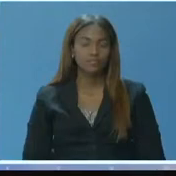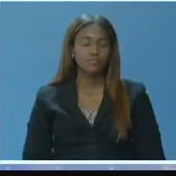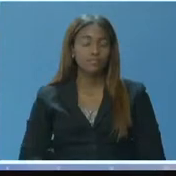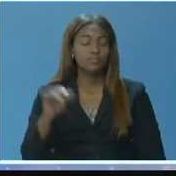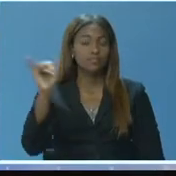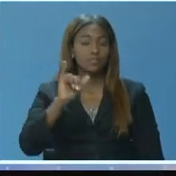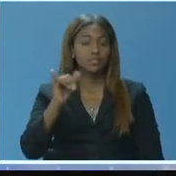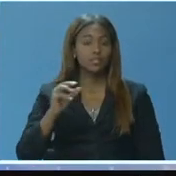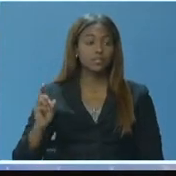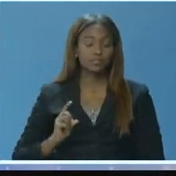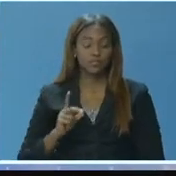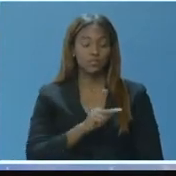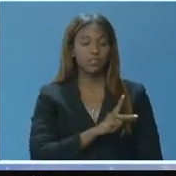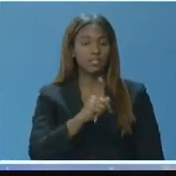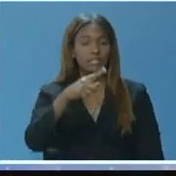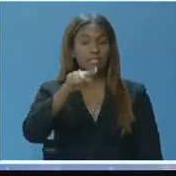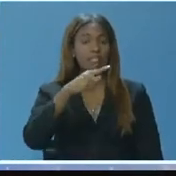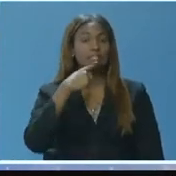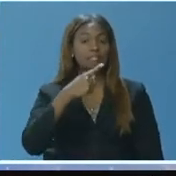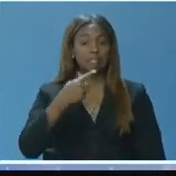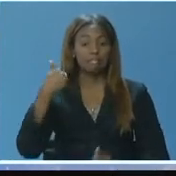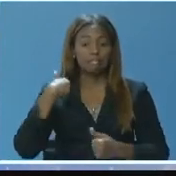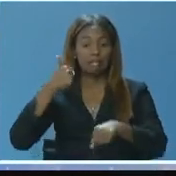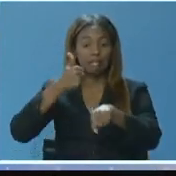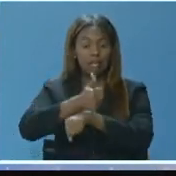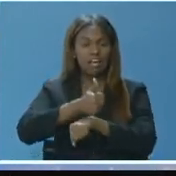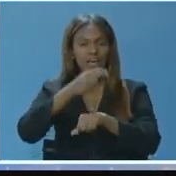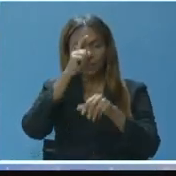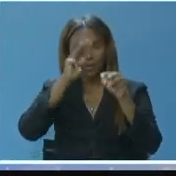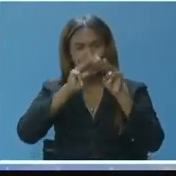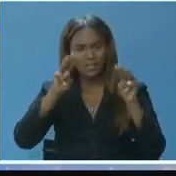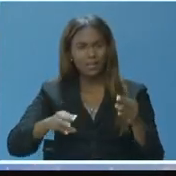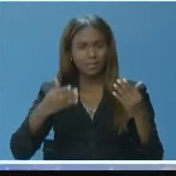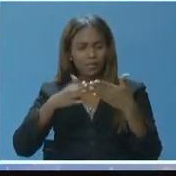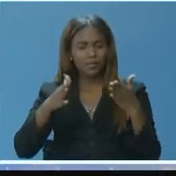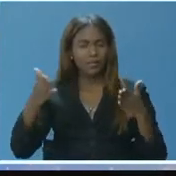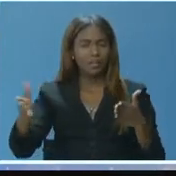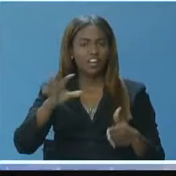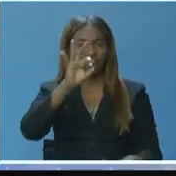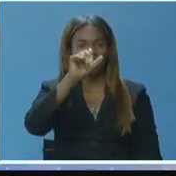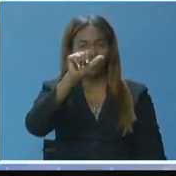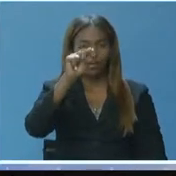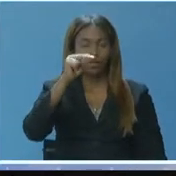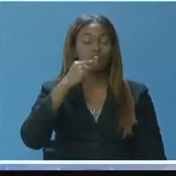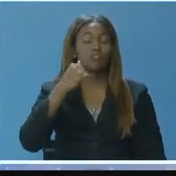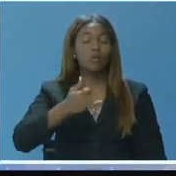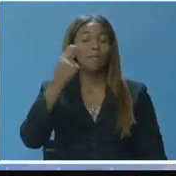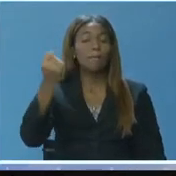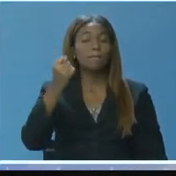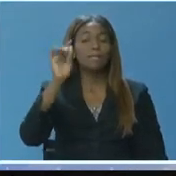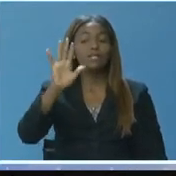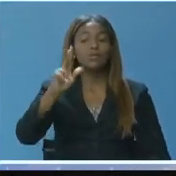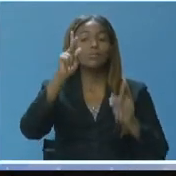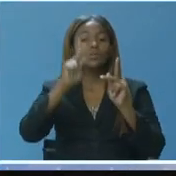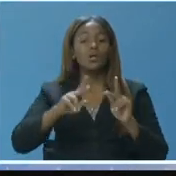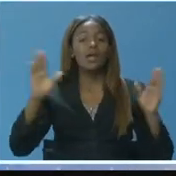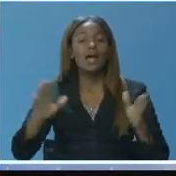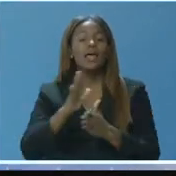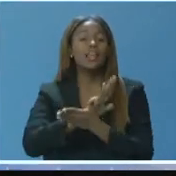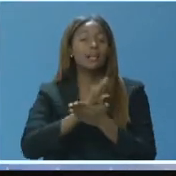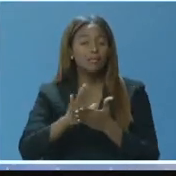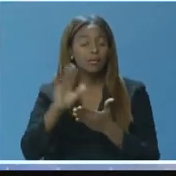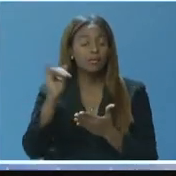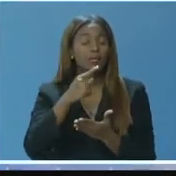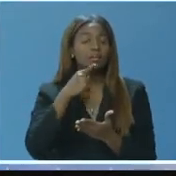Señores, si es que los diputados que son mencionados por el Ministerio Público en el caso de narcotráfico Falcón defendieron este martes su honorabilidad y